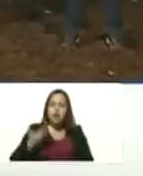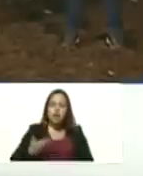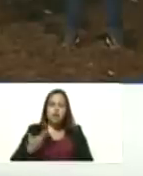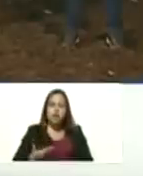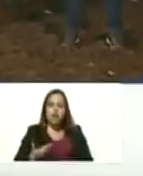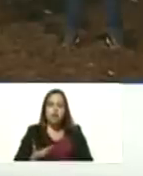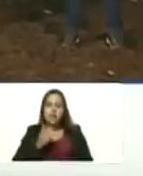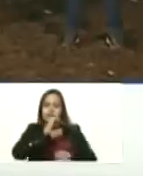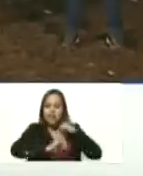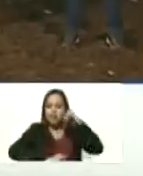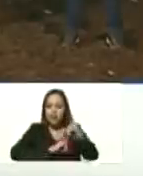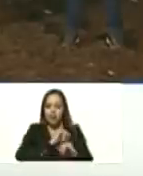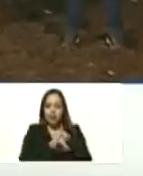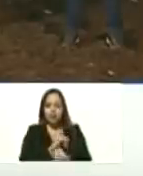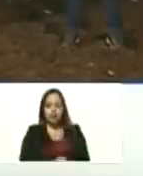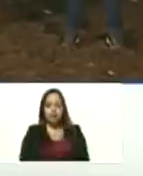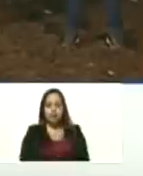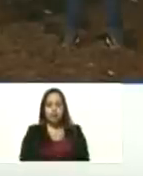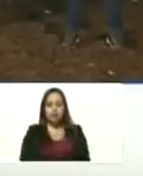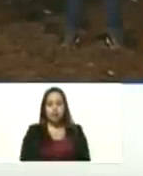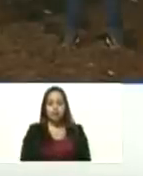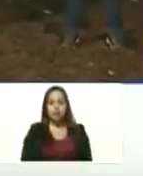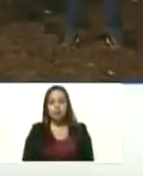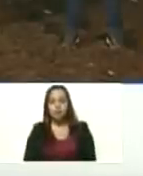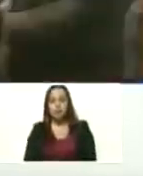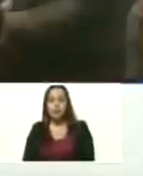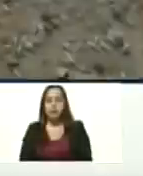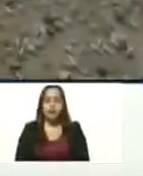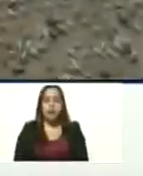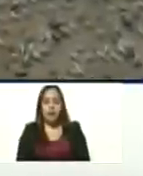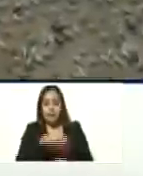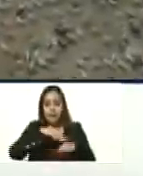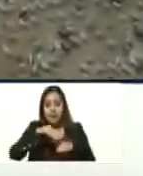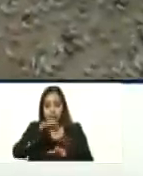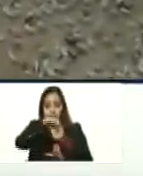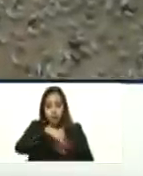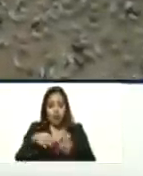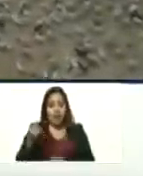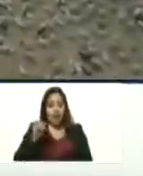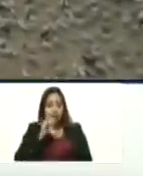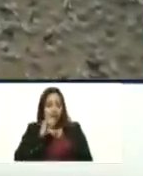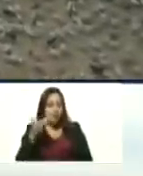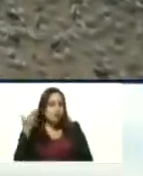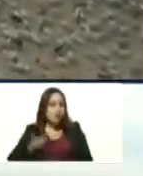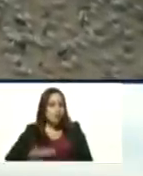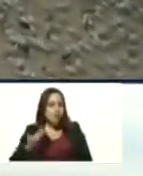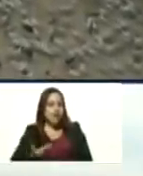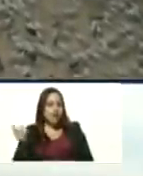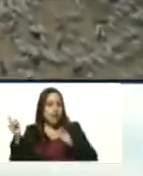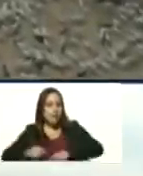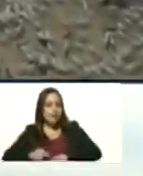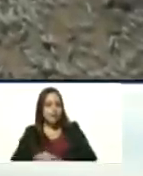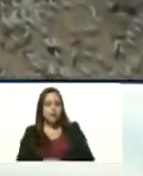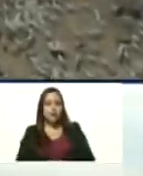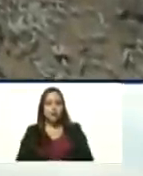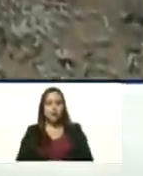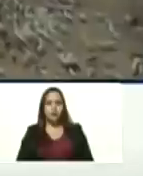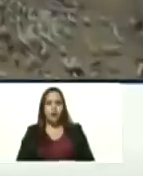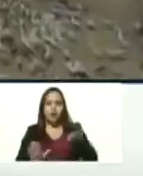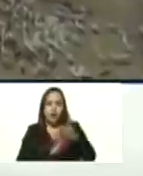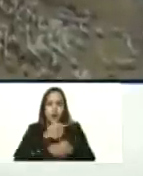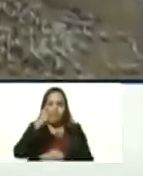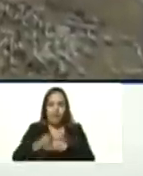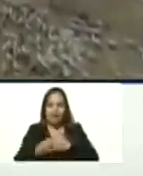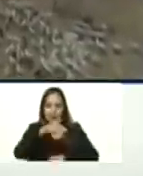carácter internacional el ministro de agricultura tiene una información muy importante también sobre el plan